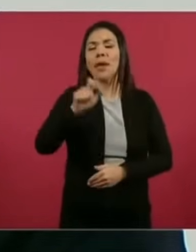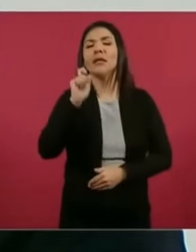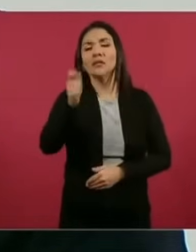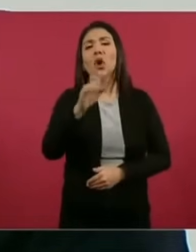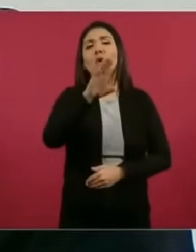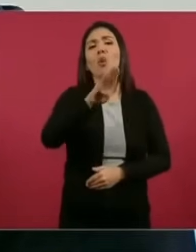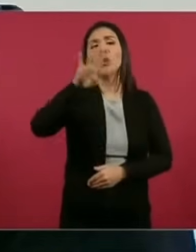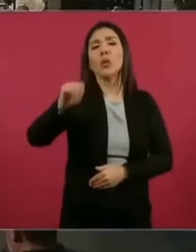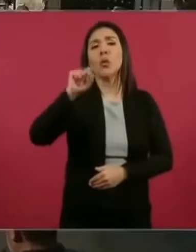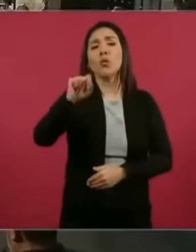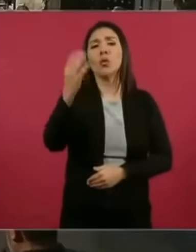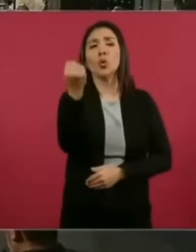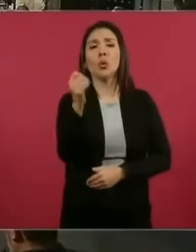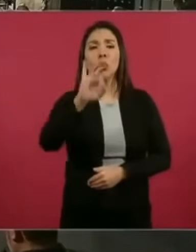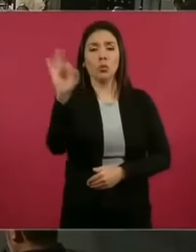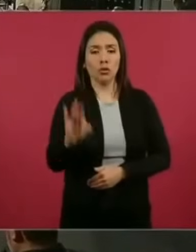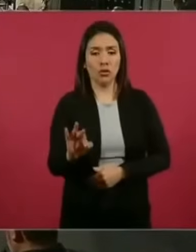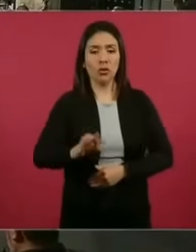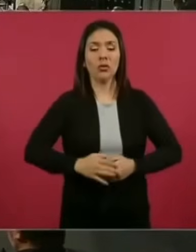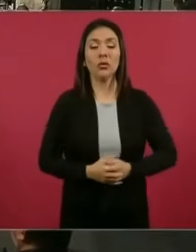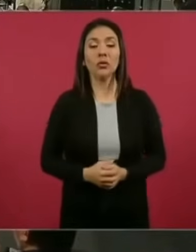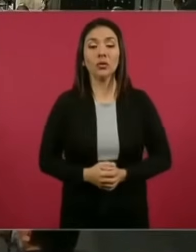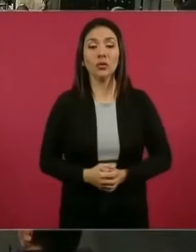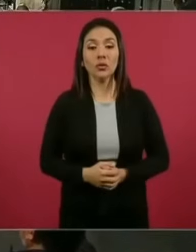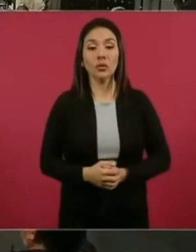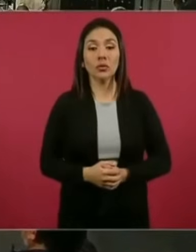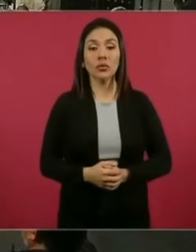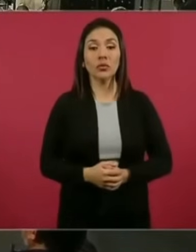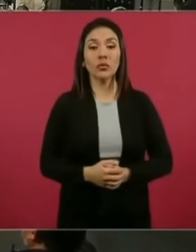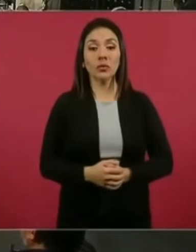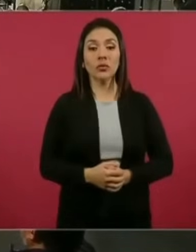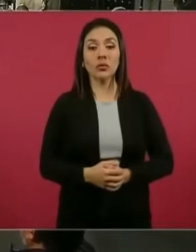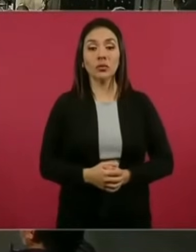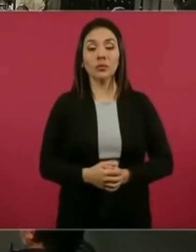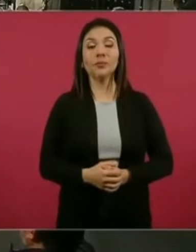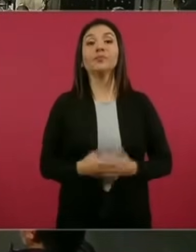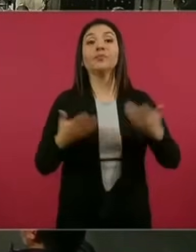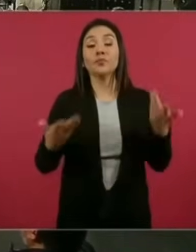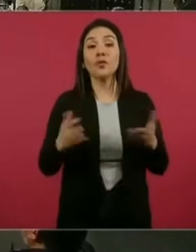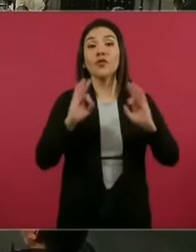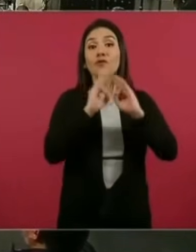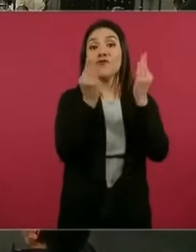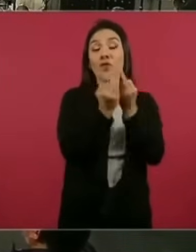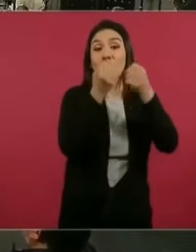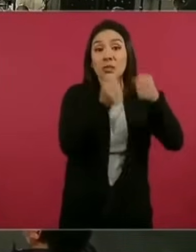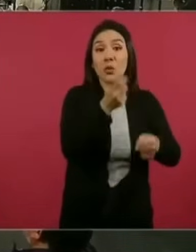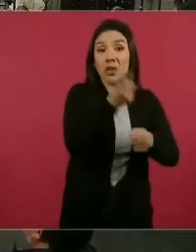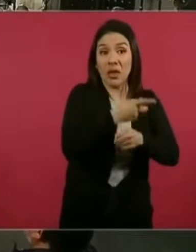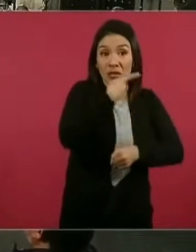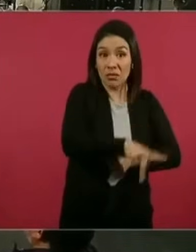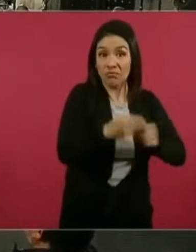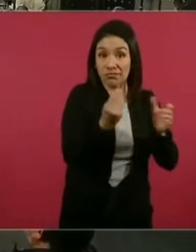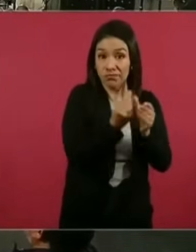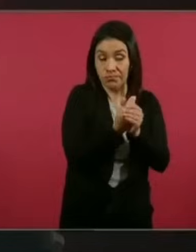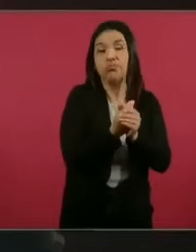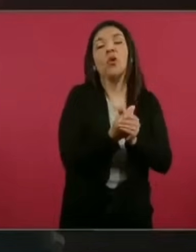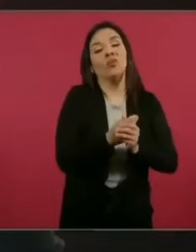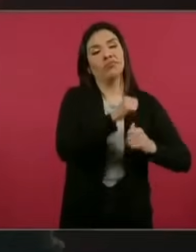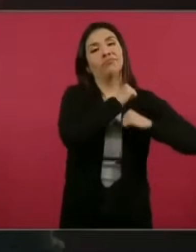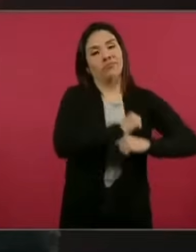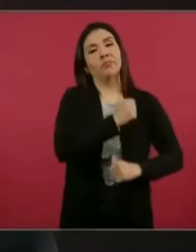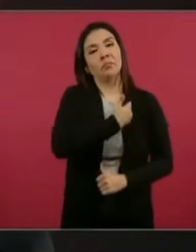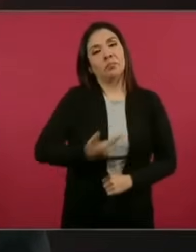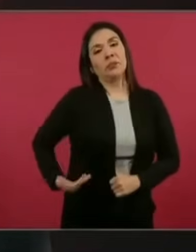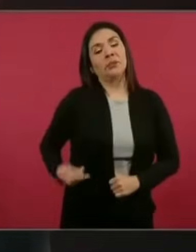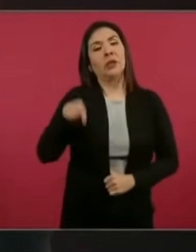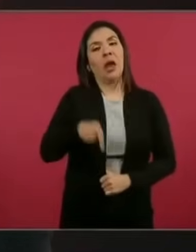99.9%. Siguiente, por favor. En cuanto a medidas de seguridad internas, la Oficina de la Presidencia